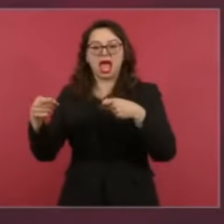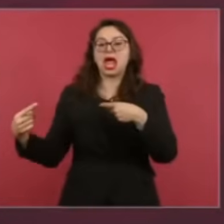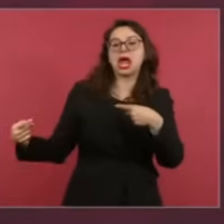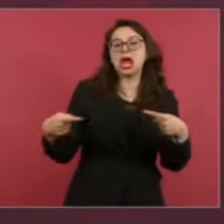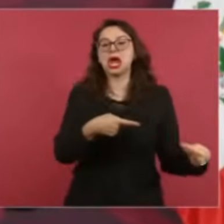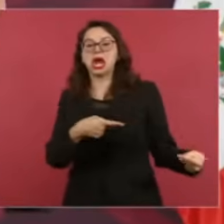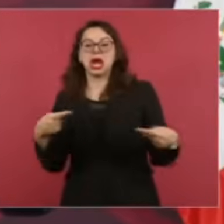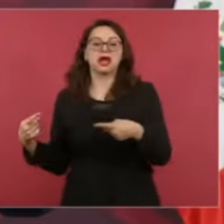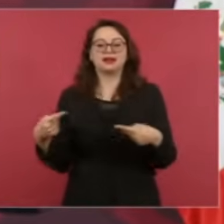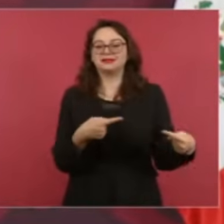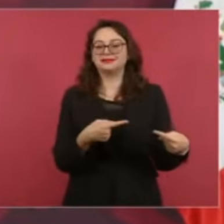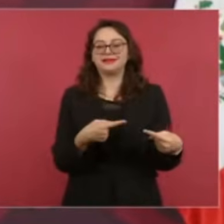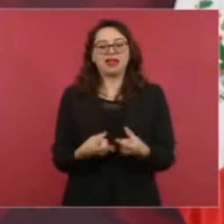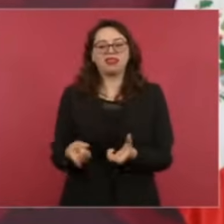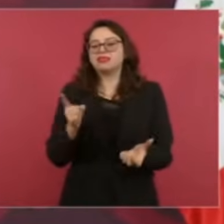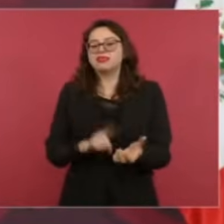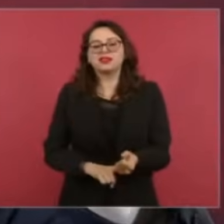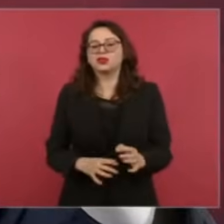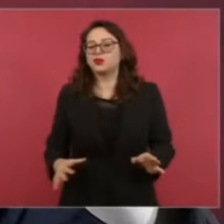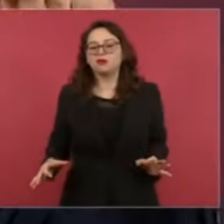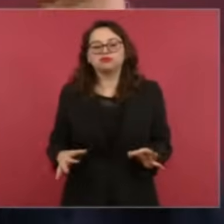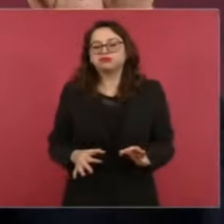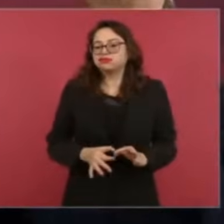y poniendo a pelear a la gente